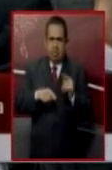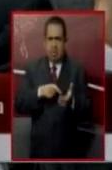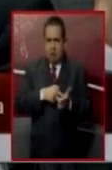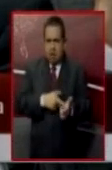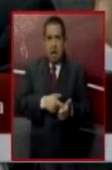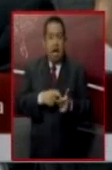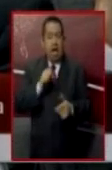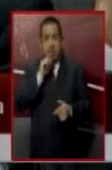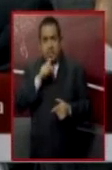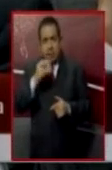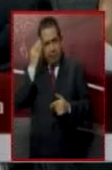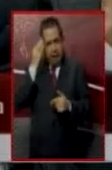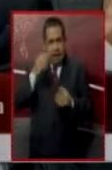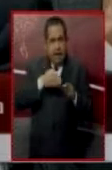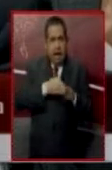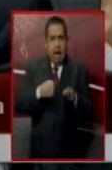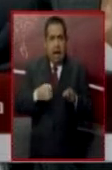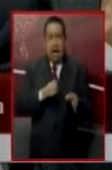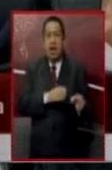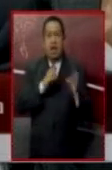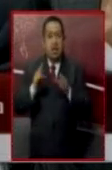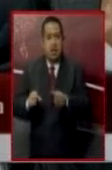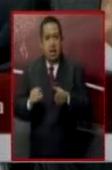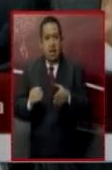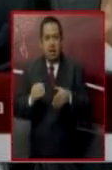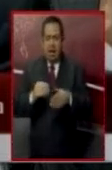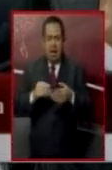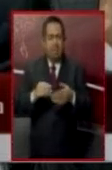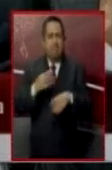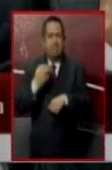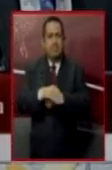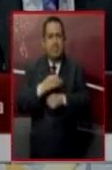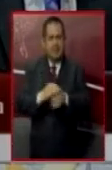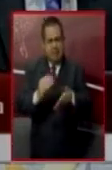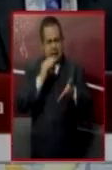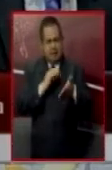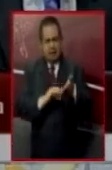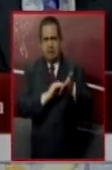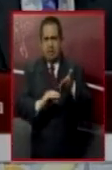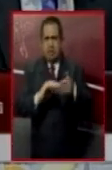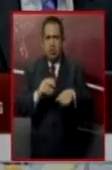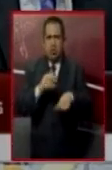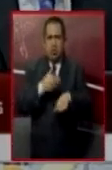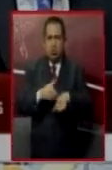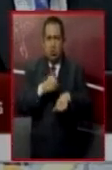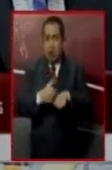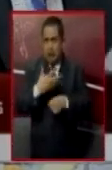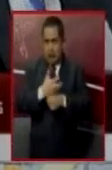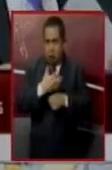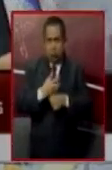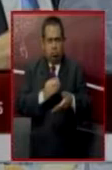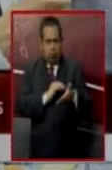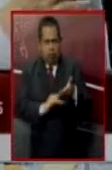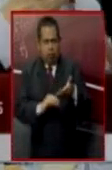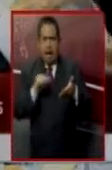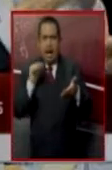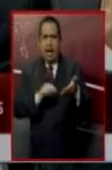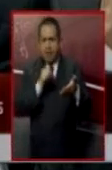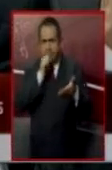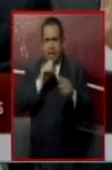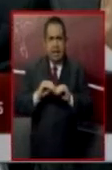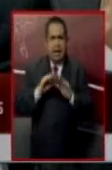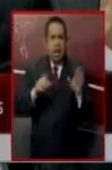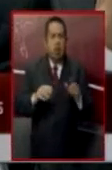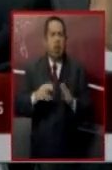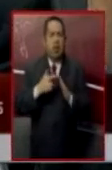este mismo ordenamiento, en el transitorio del artículo número 5, se